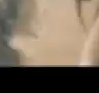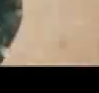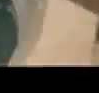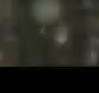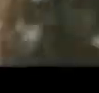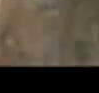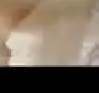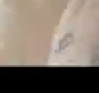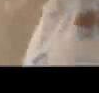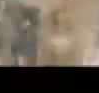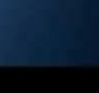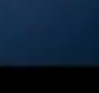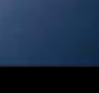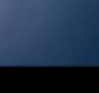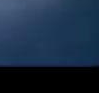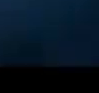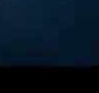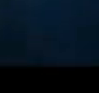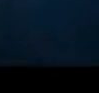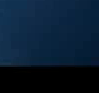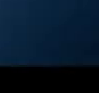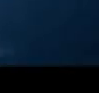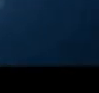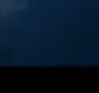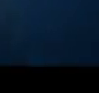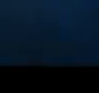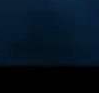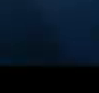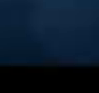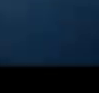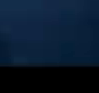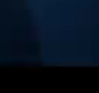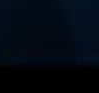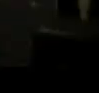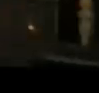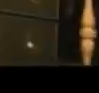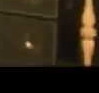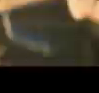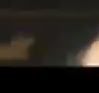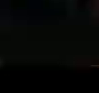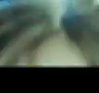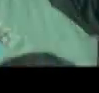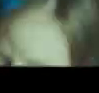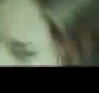del club de la pelea. Y nunca, pero nunca, nunca rompas nuestro juramento.